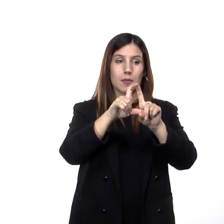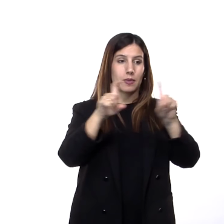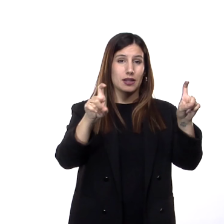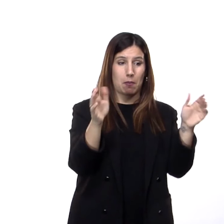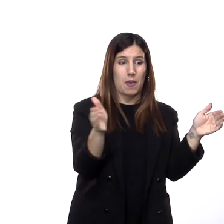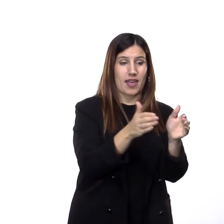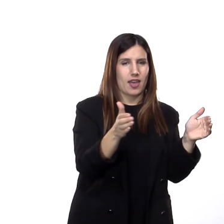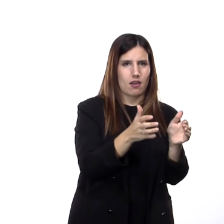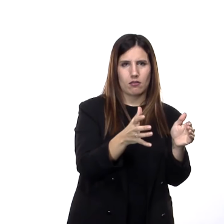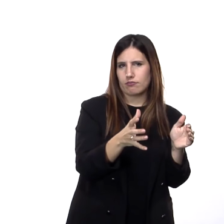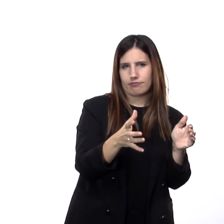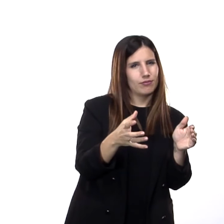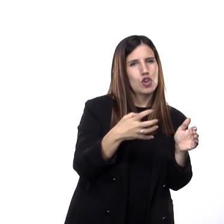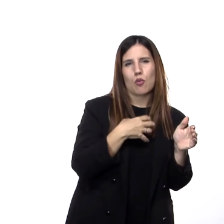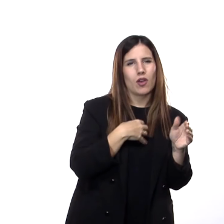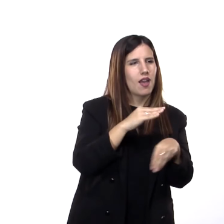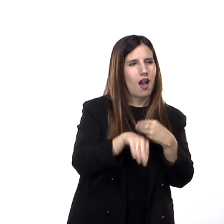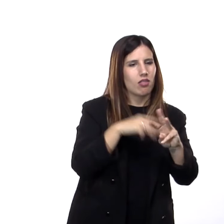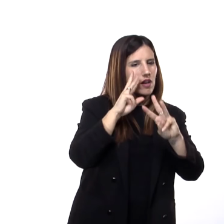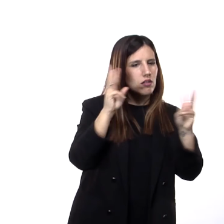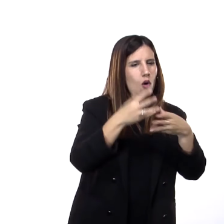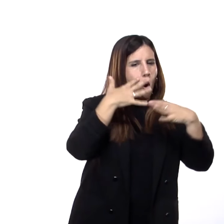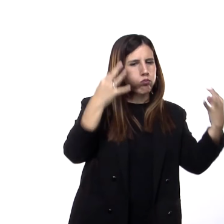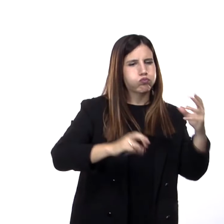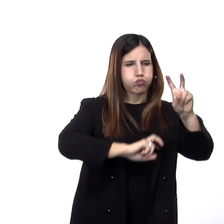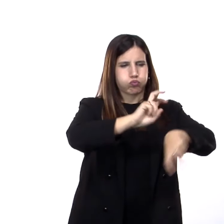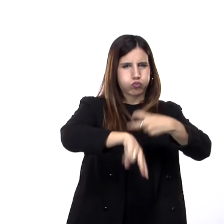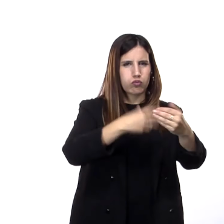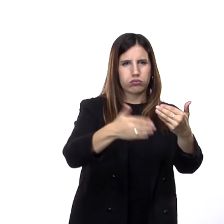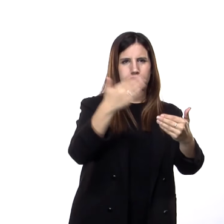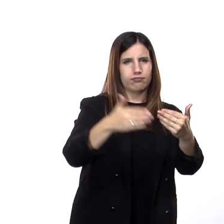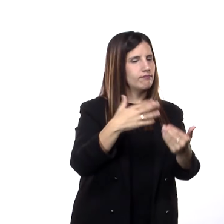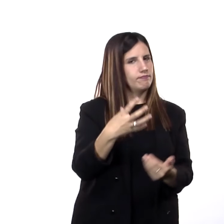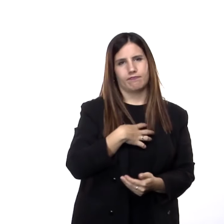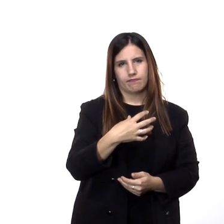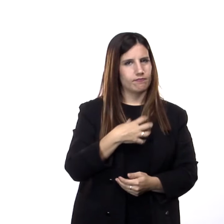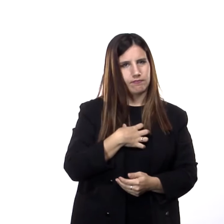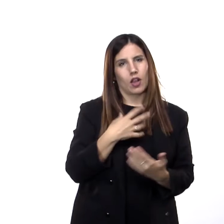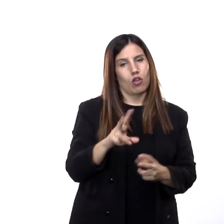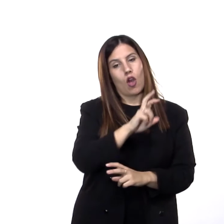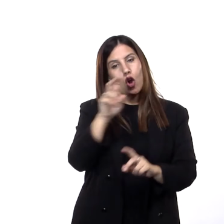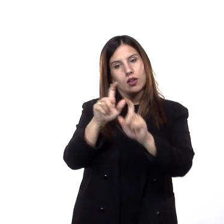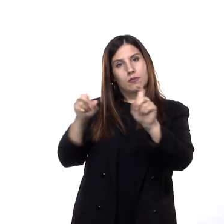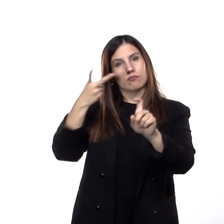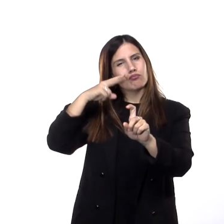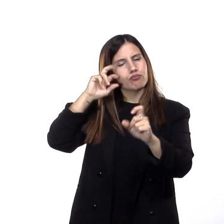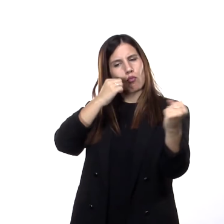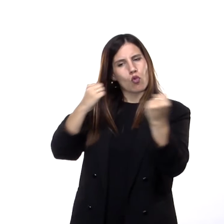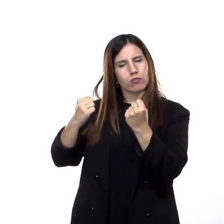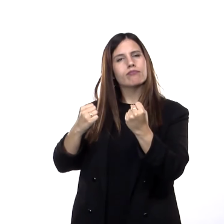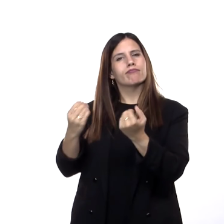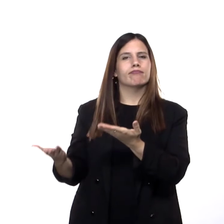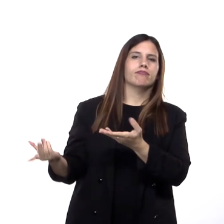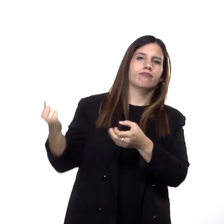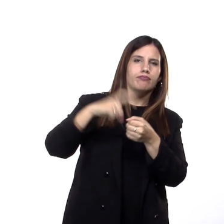posibilidad de hacerlo por sí solos y como siempre aunque no tengan posibilidades si tienen que formar